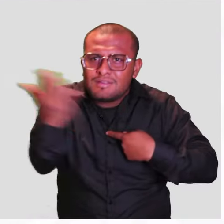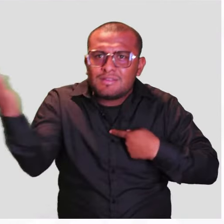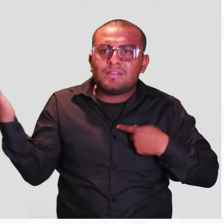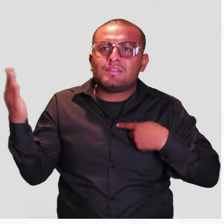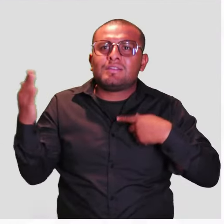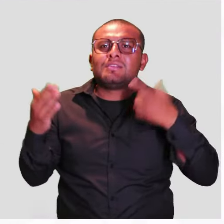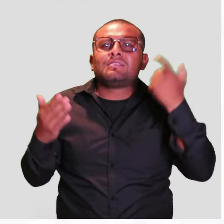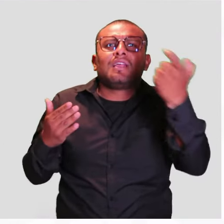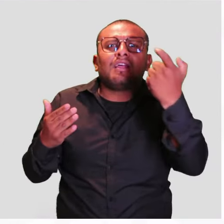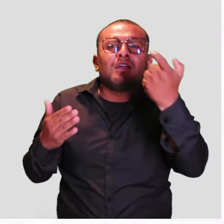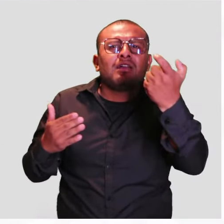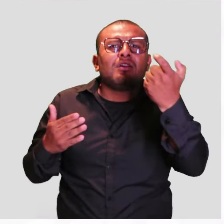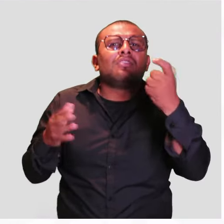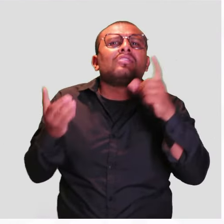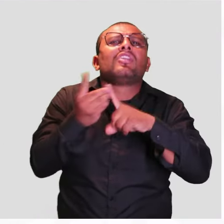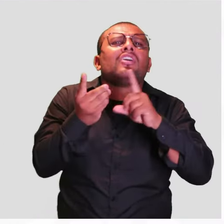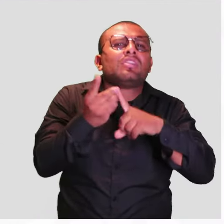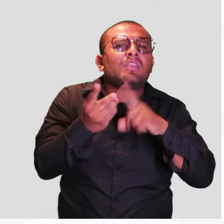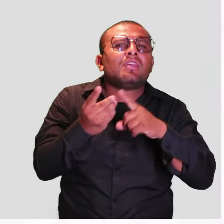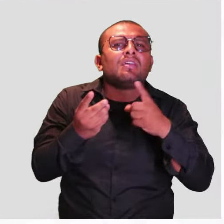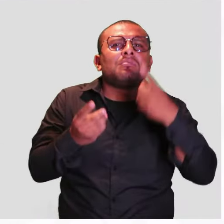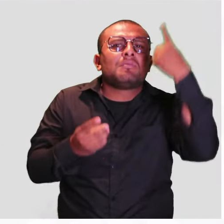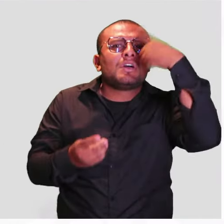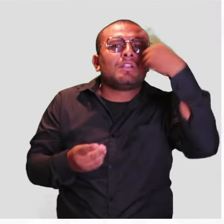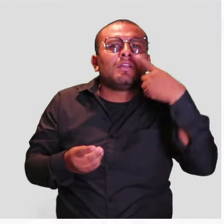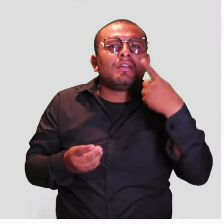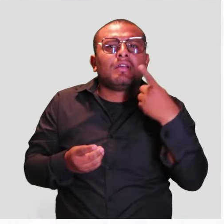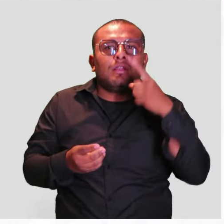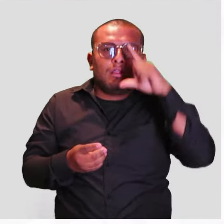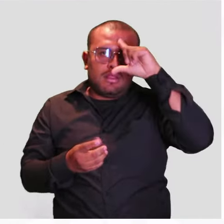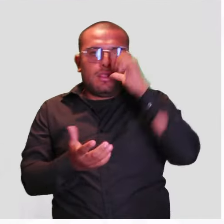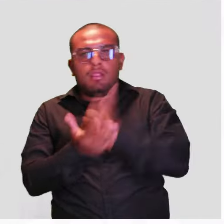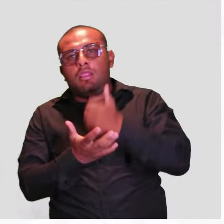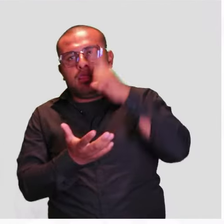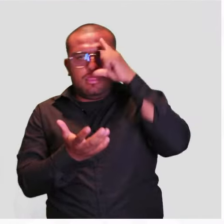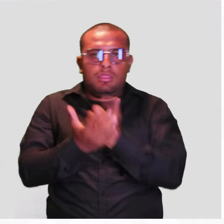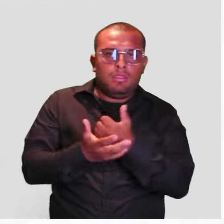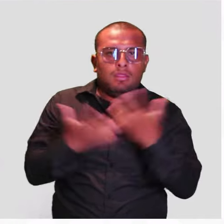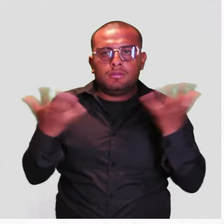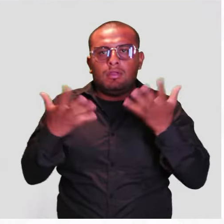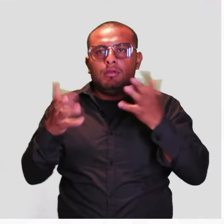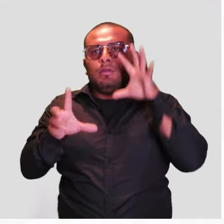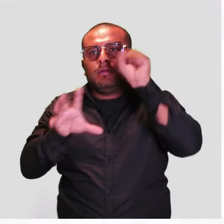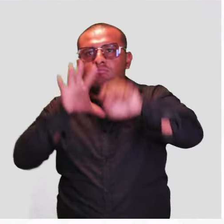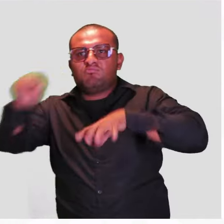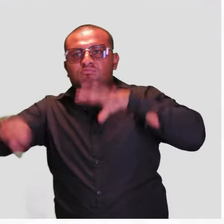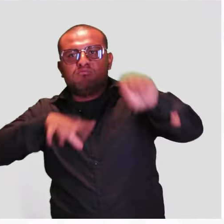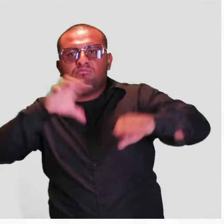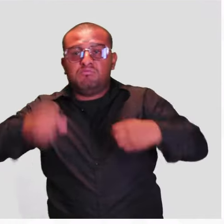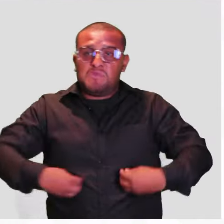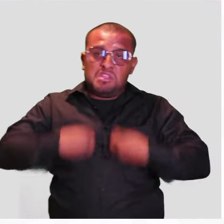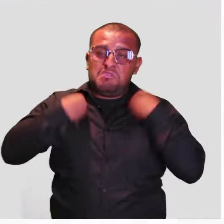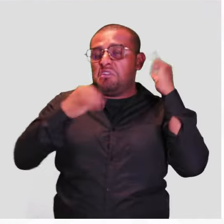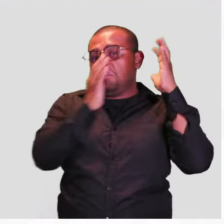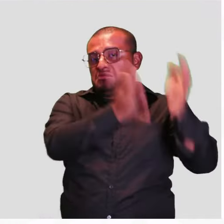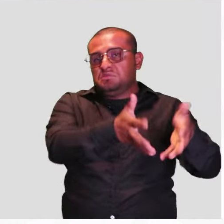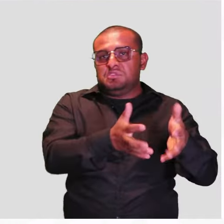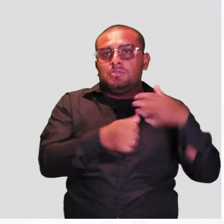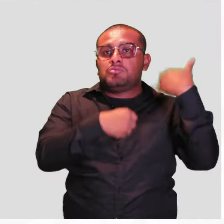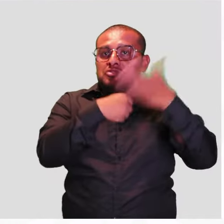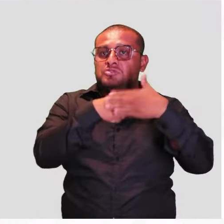sacaste este dinero para cumplir tus traumas que has tenido durante toda tu vida. Este 2 de junio,